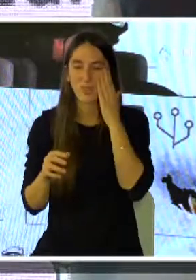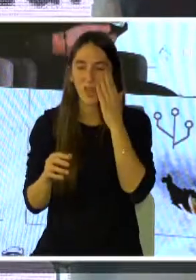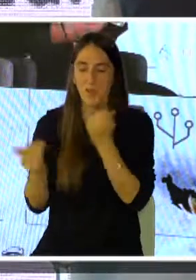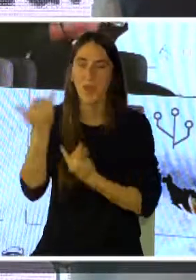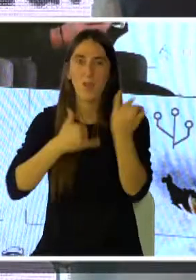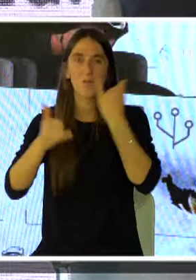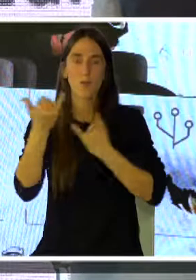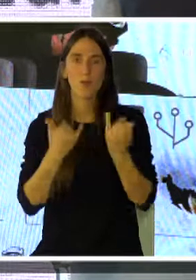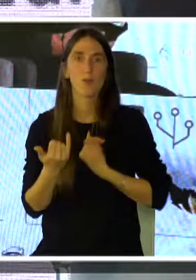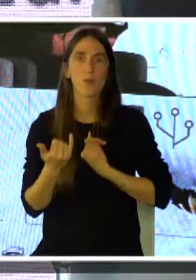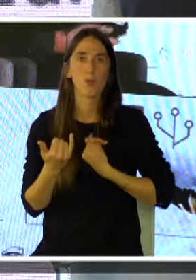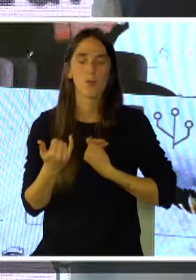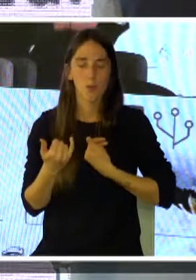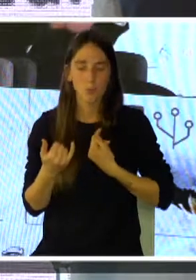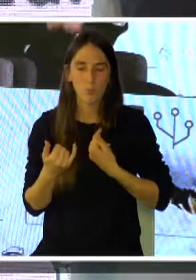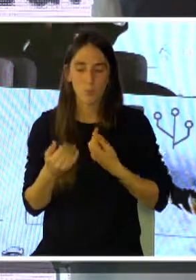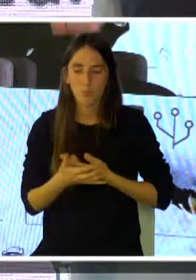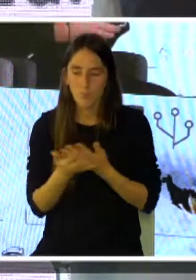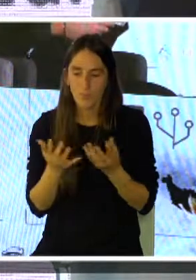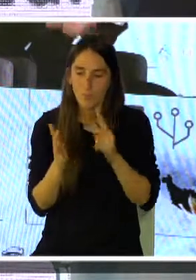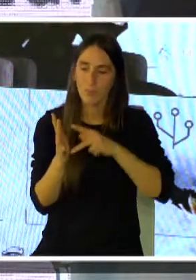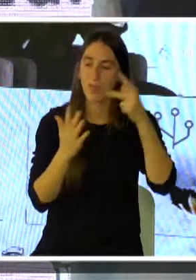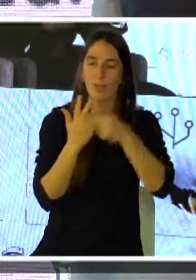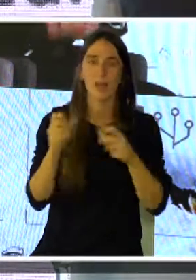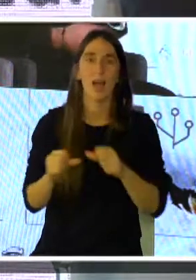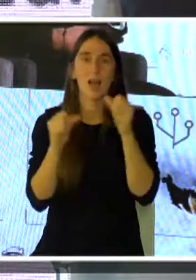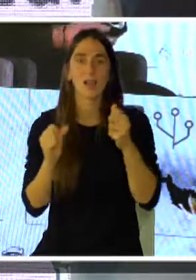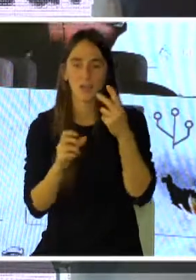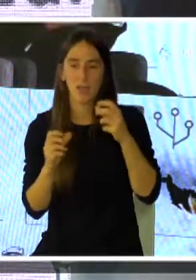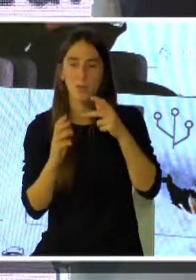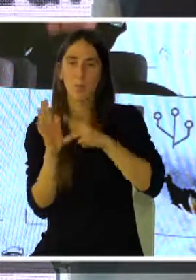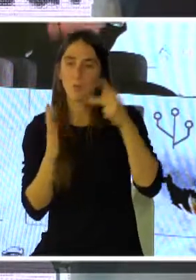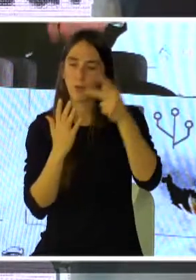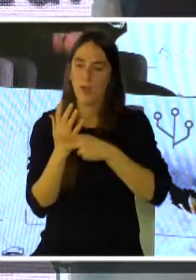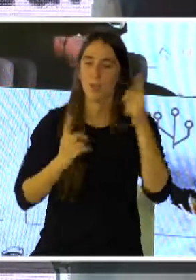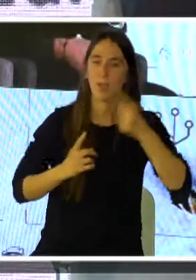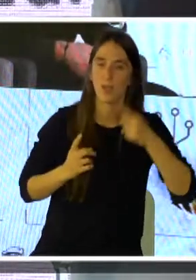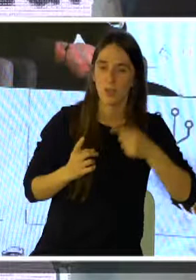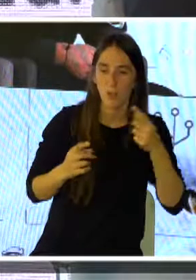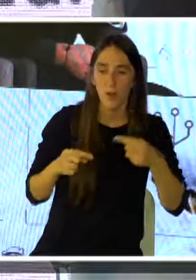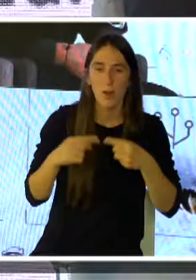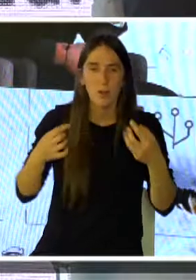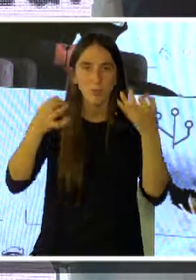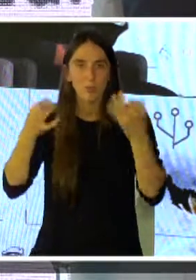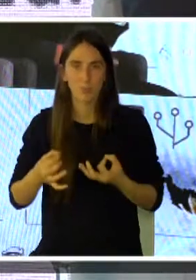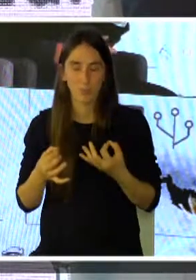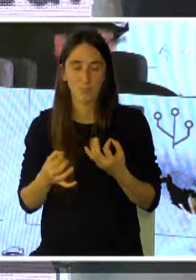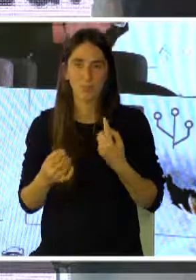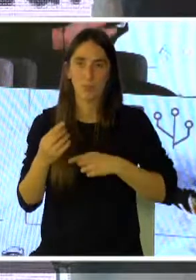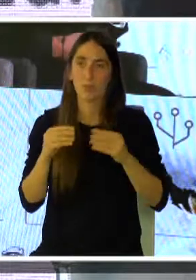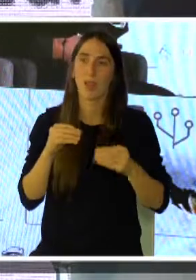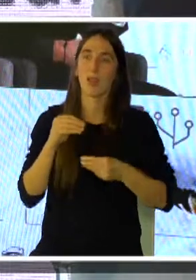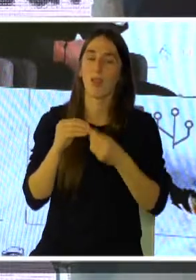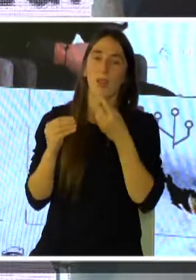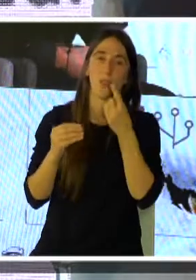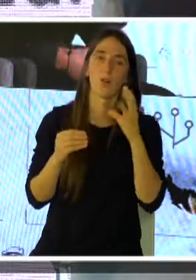información y canalizarlos para tener proyectos, para tomar decisiones y para hacer acciones concretas. Entonces, agregando a lo que